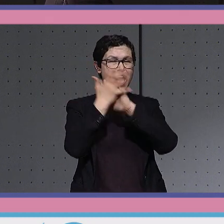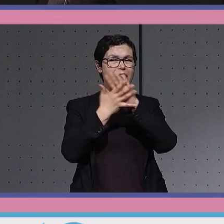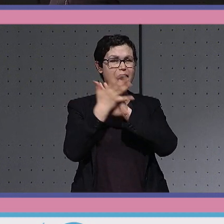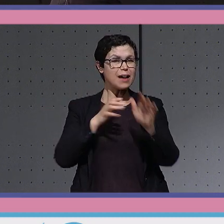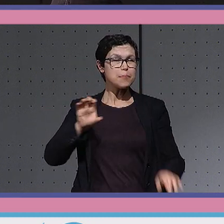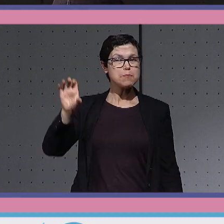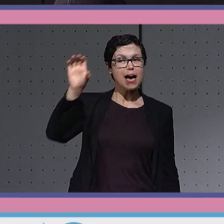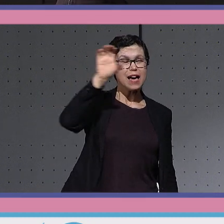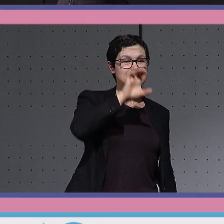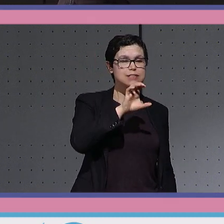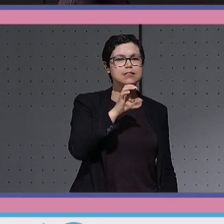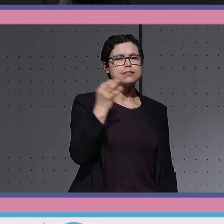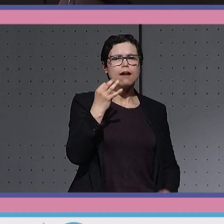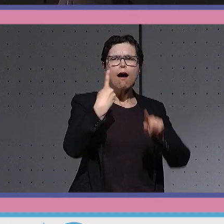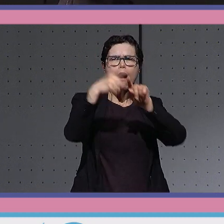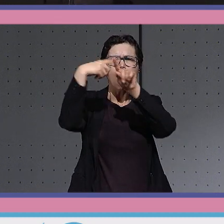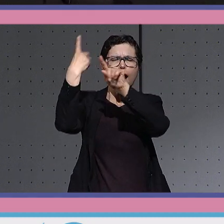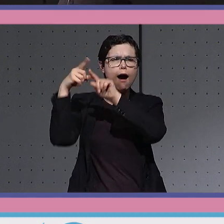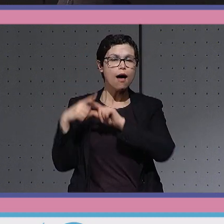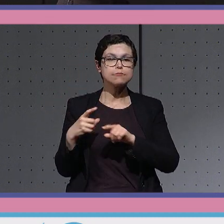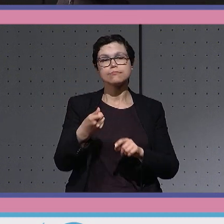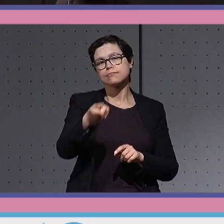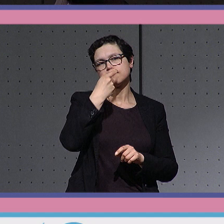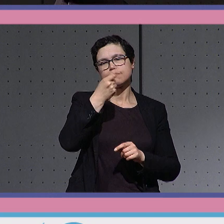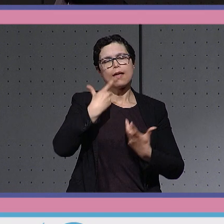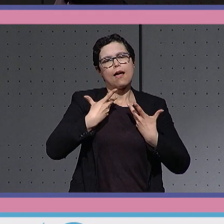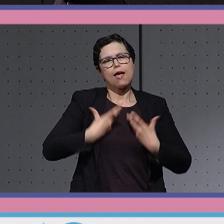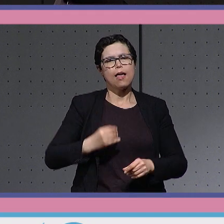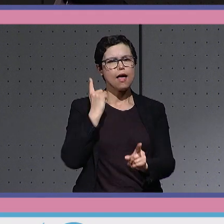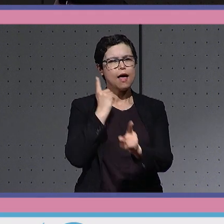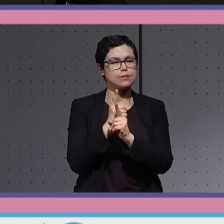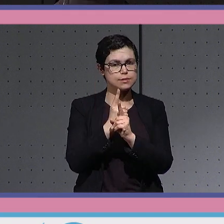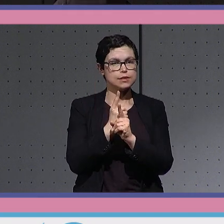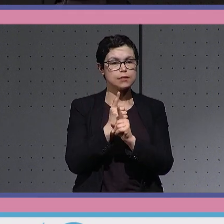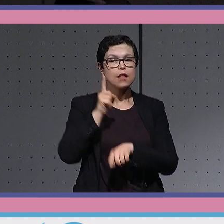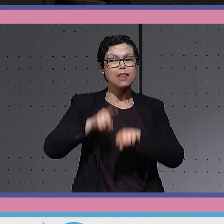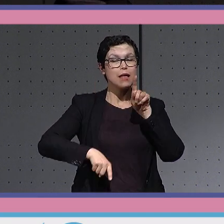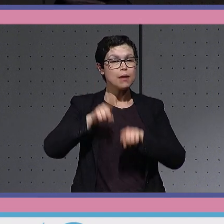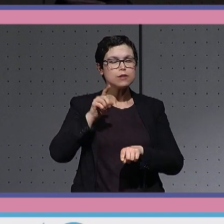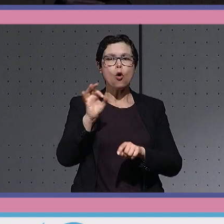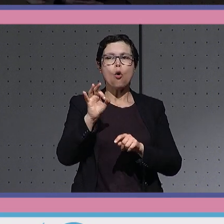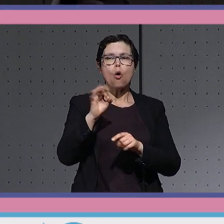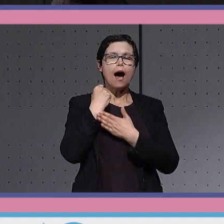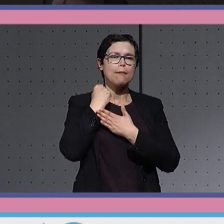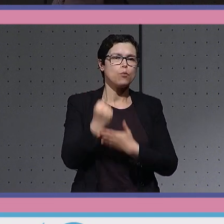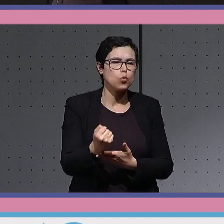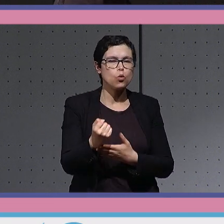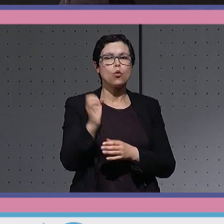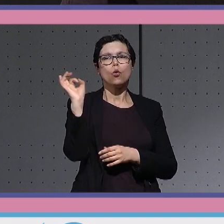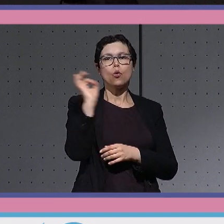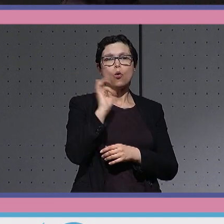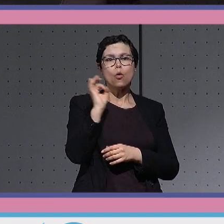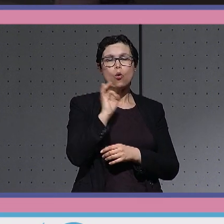el tratamiento con antidepresivos. En según qué países, en relación fundamentalmente a los apoyos que existen, en relación